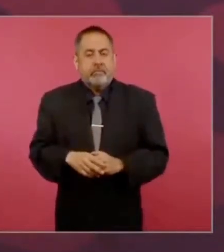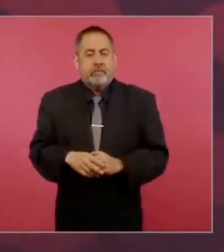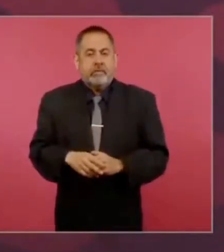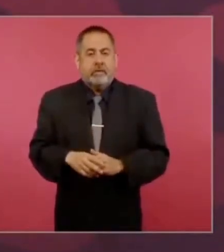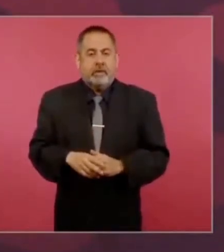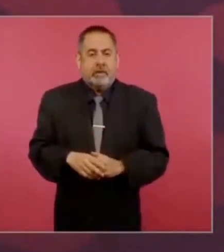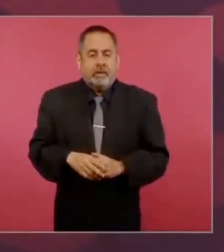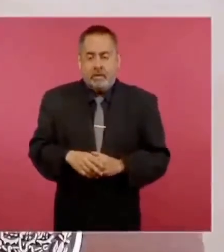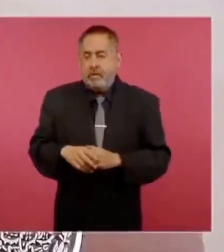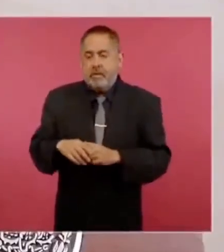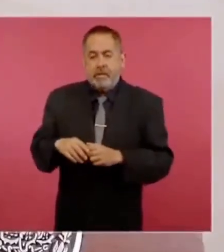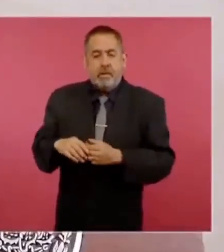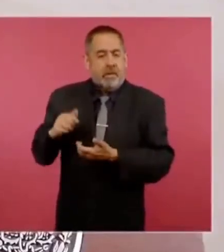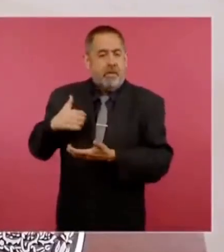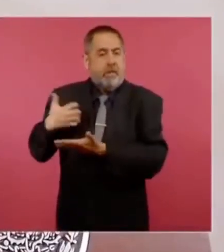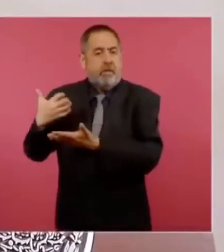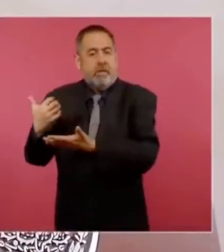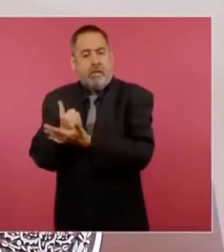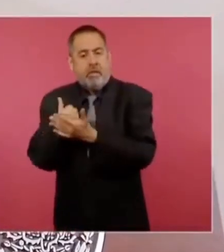pero